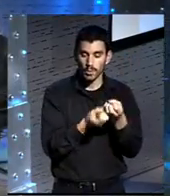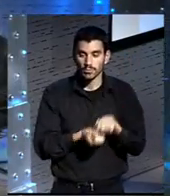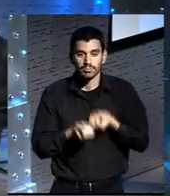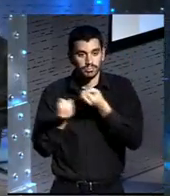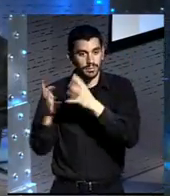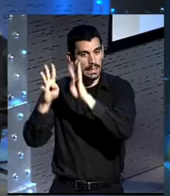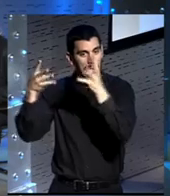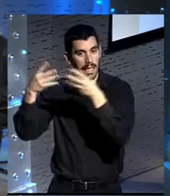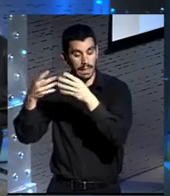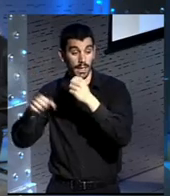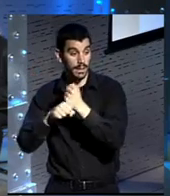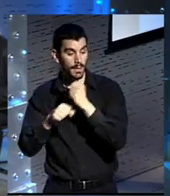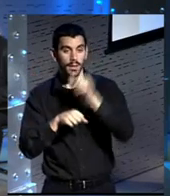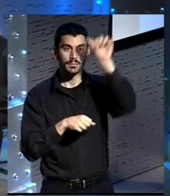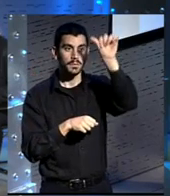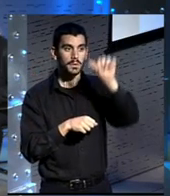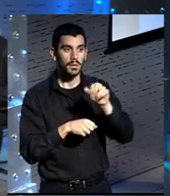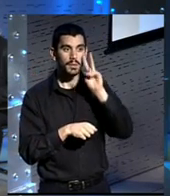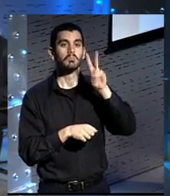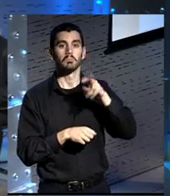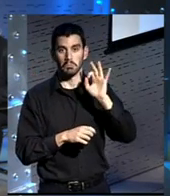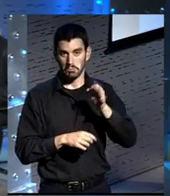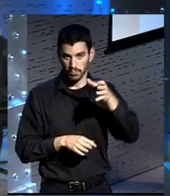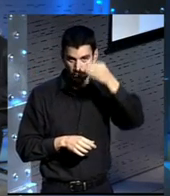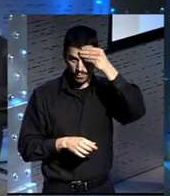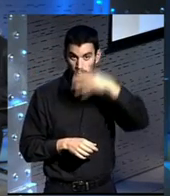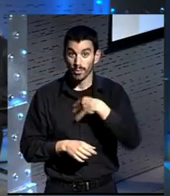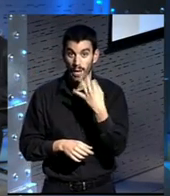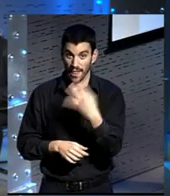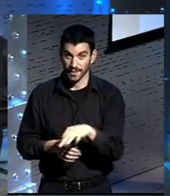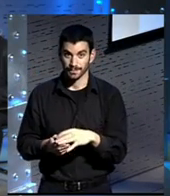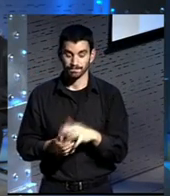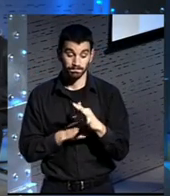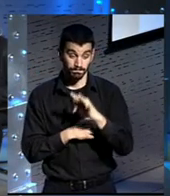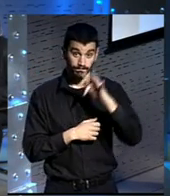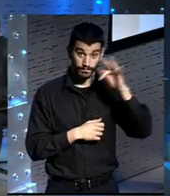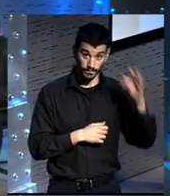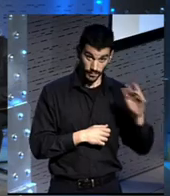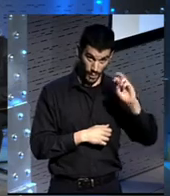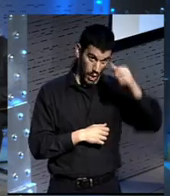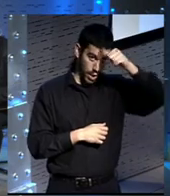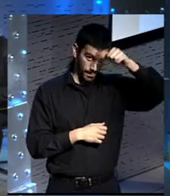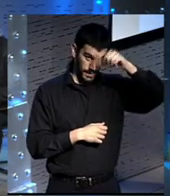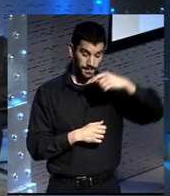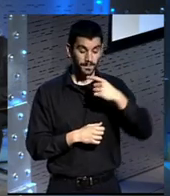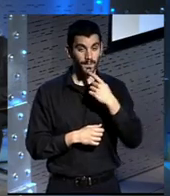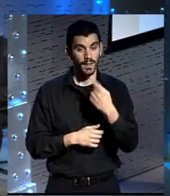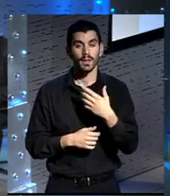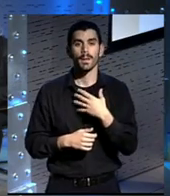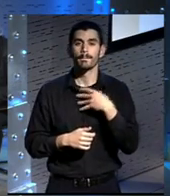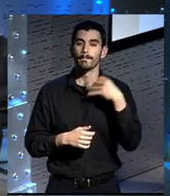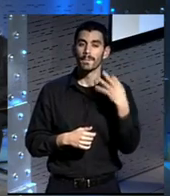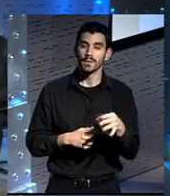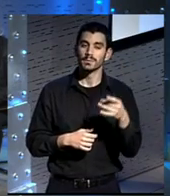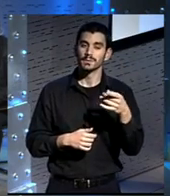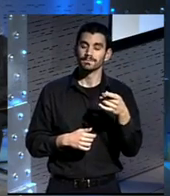Efectivamente, yo creo que todos tenemos herramientas que nos han permitido iniciar esos procesos de